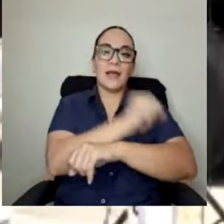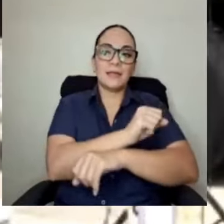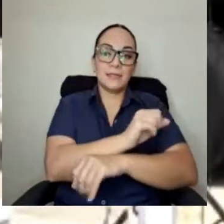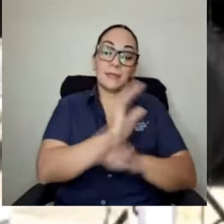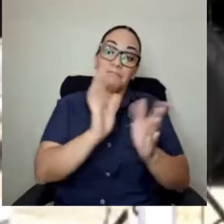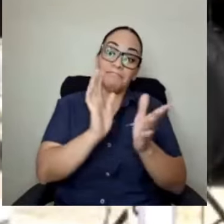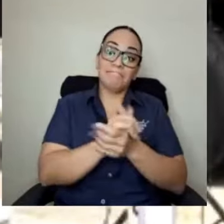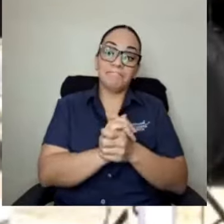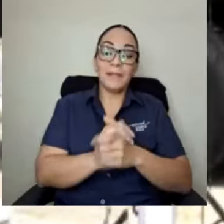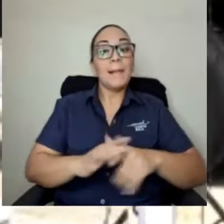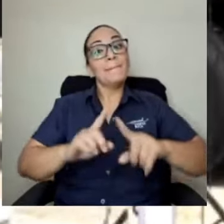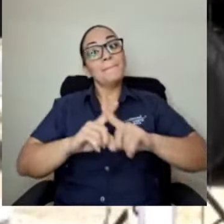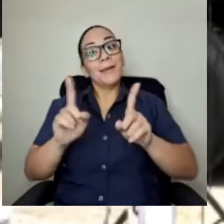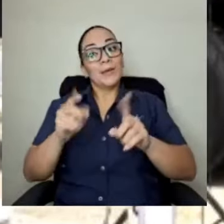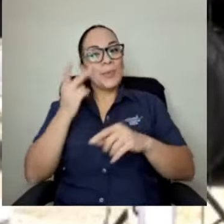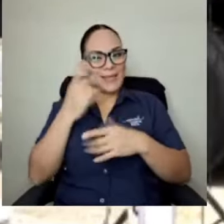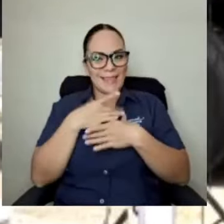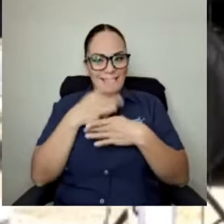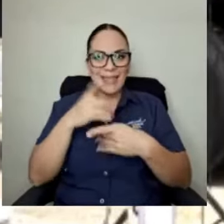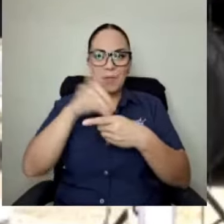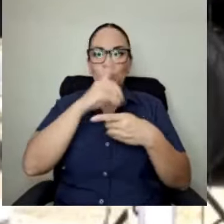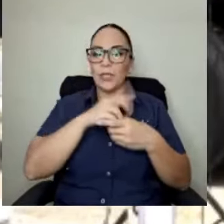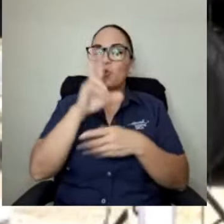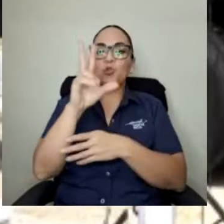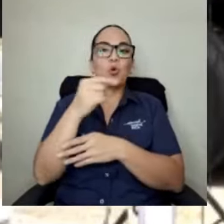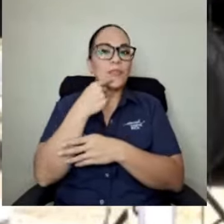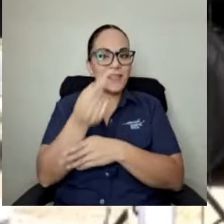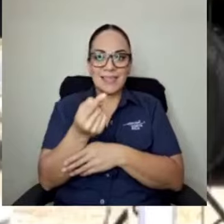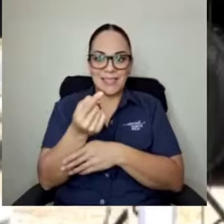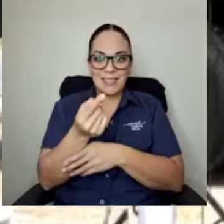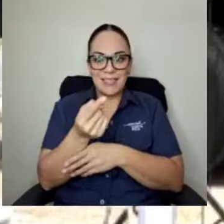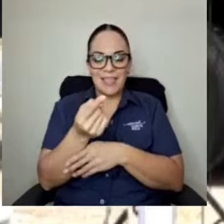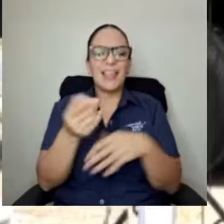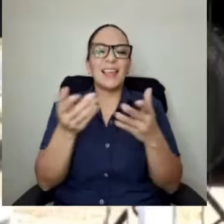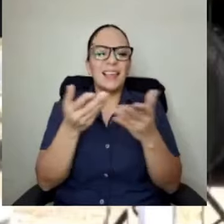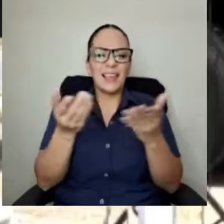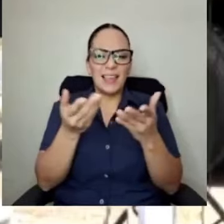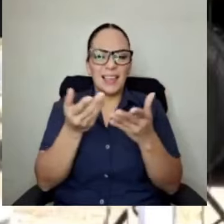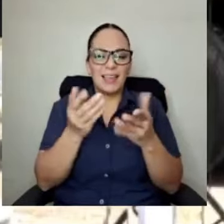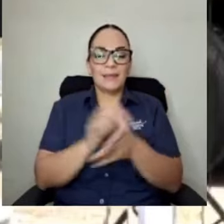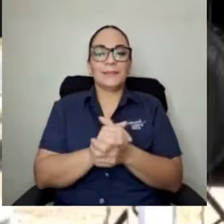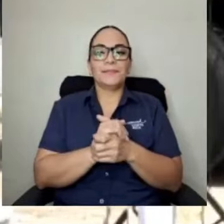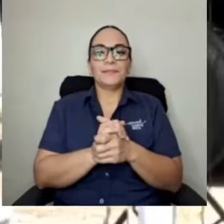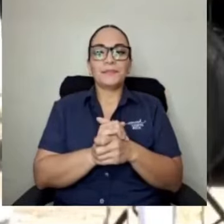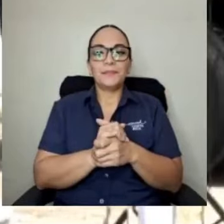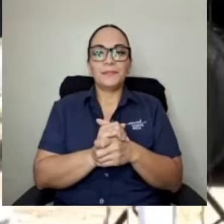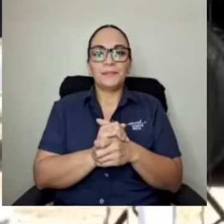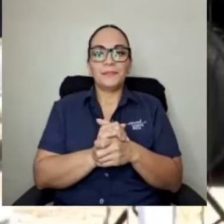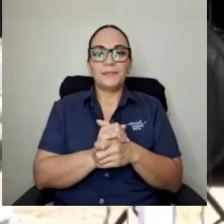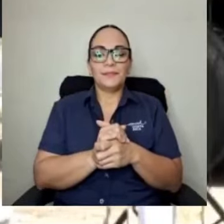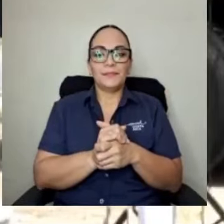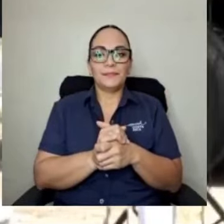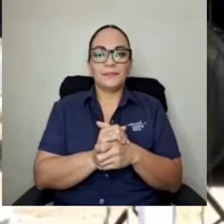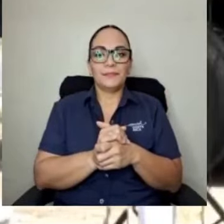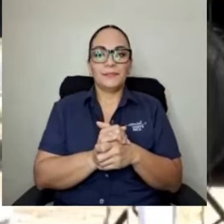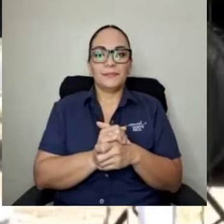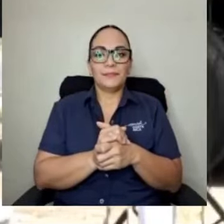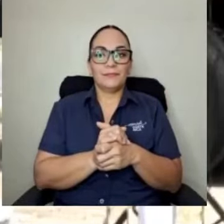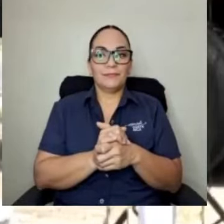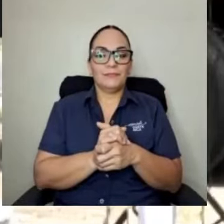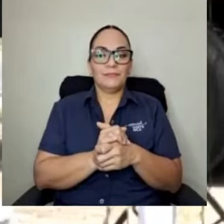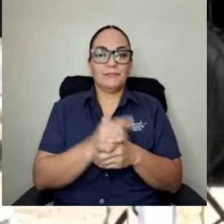no dicen los diputados que se sacan el clavo es que hay 16 carreras